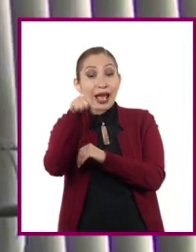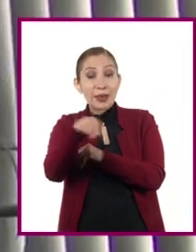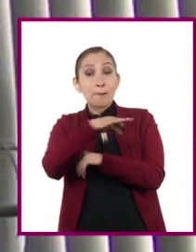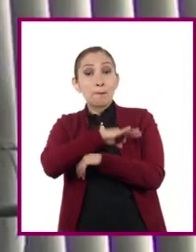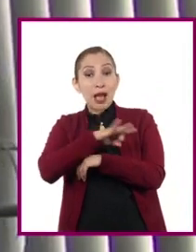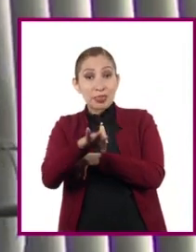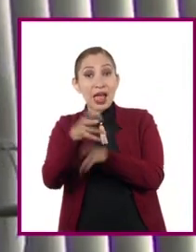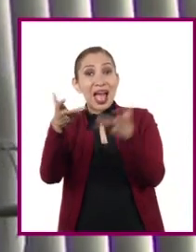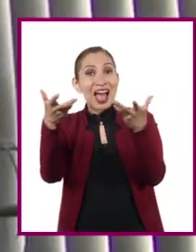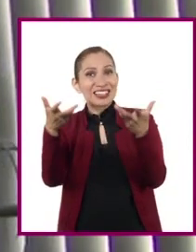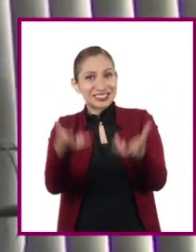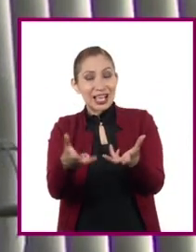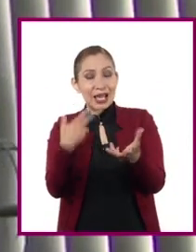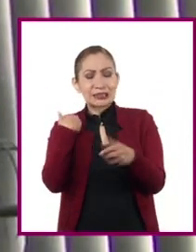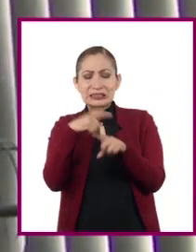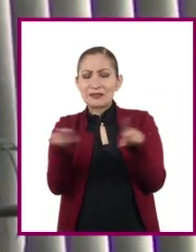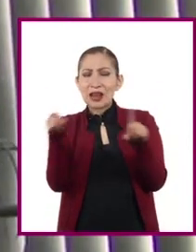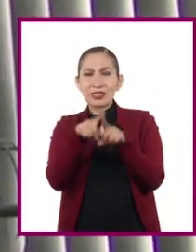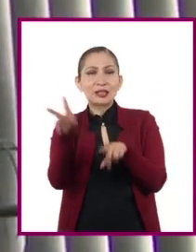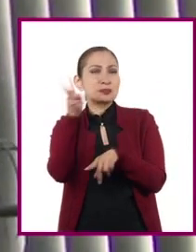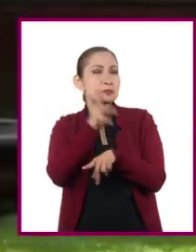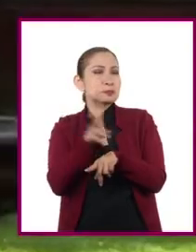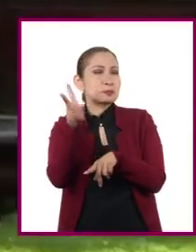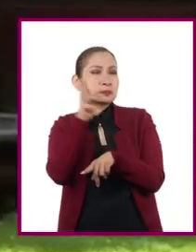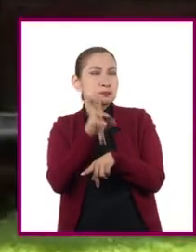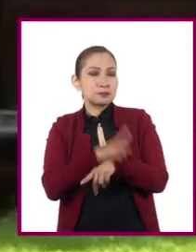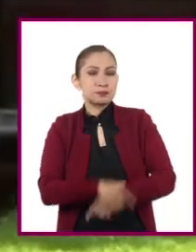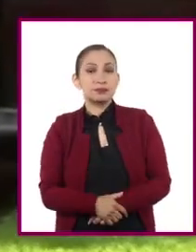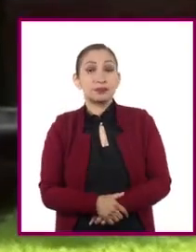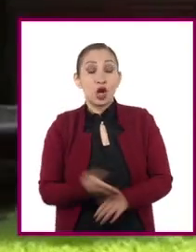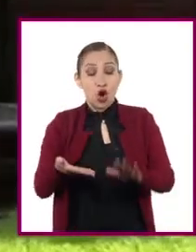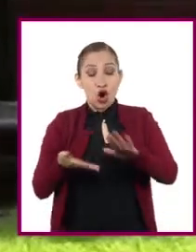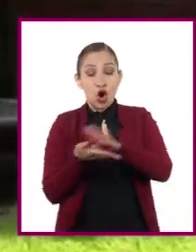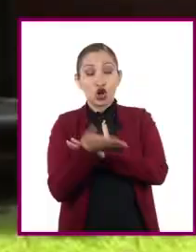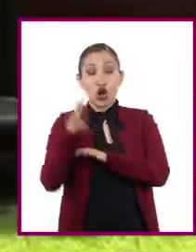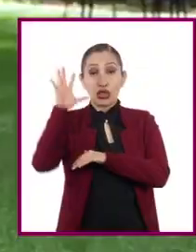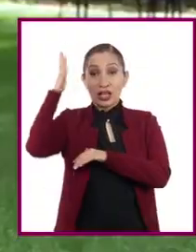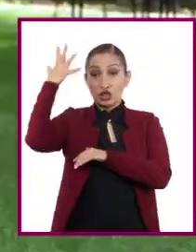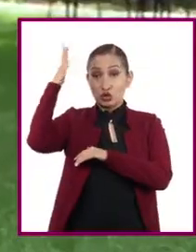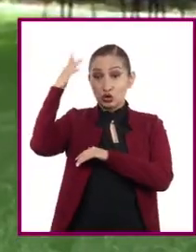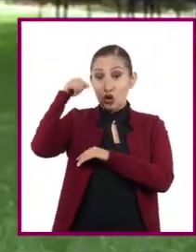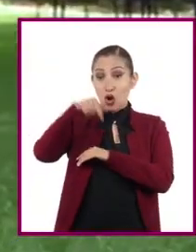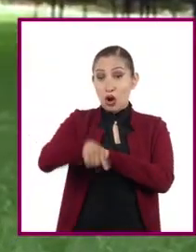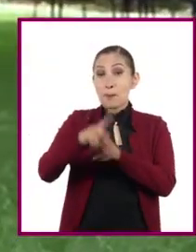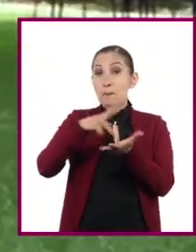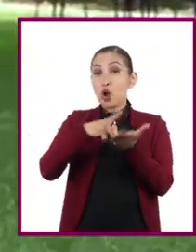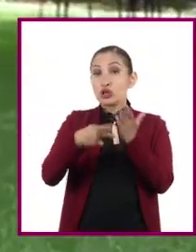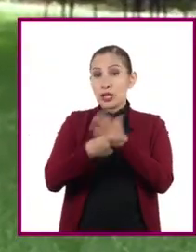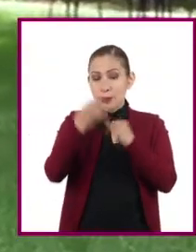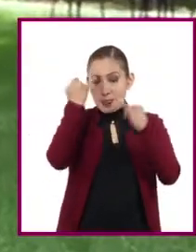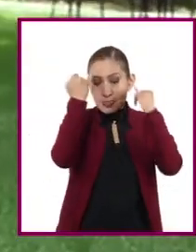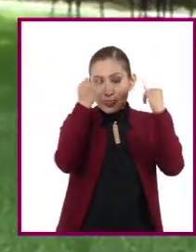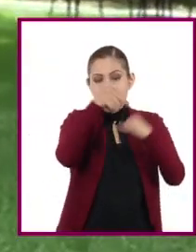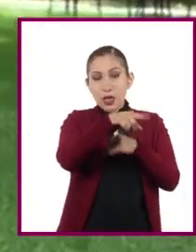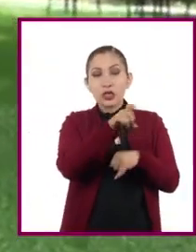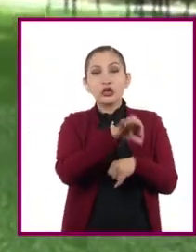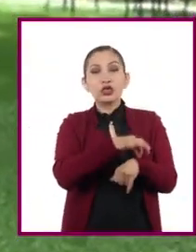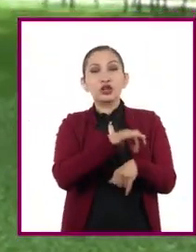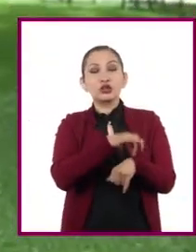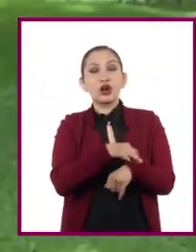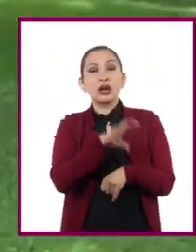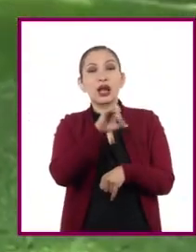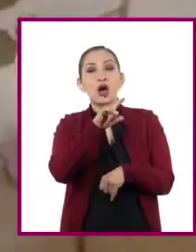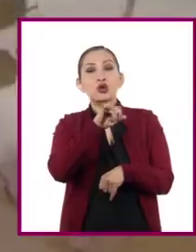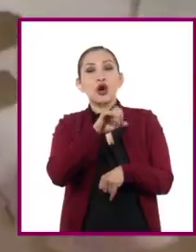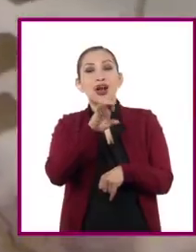es posible llevar a cabo numerosos experimentos. El horno solar es un proyecto desarrollado por el Dr.